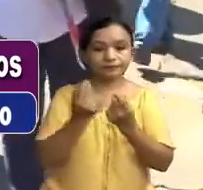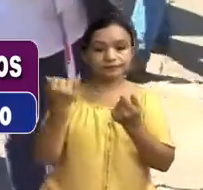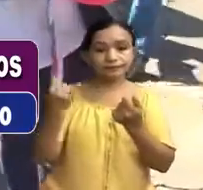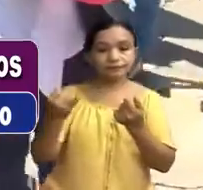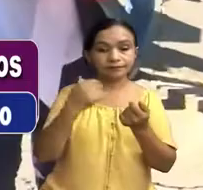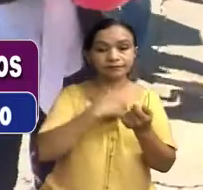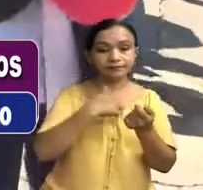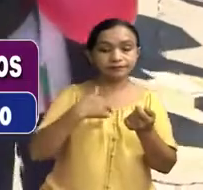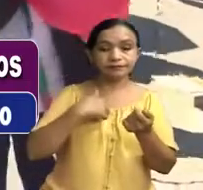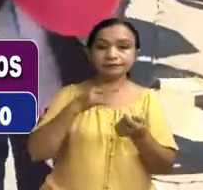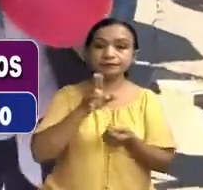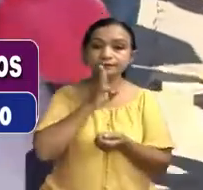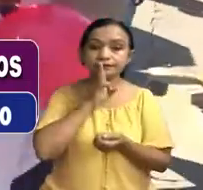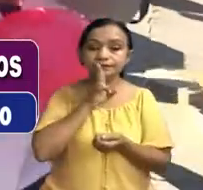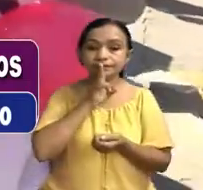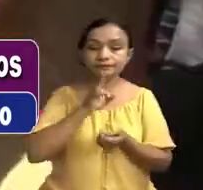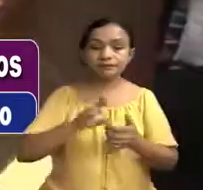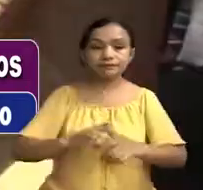eso ha pasado en Honduras.